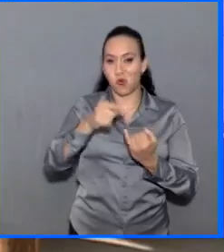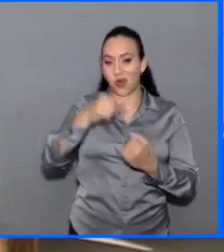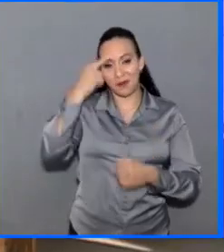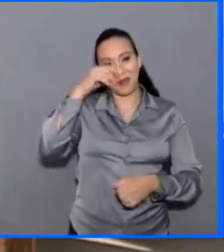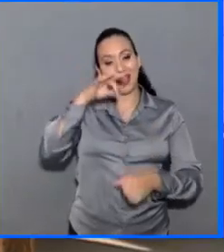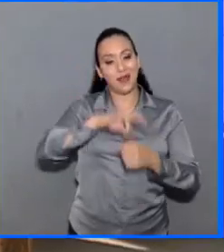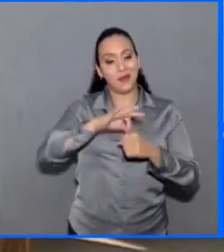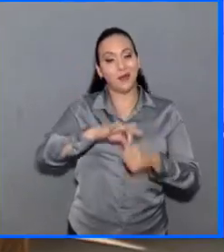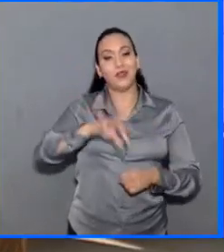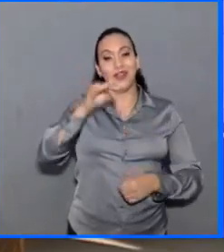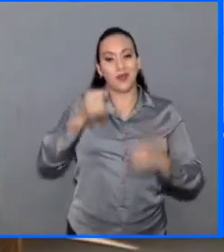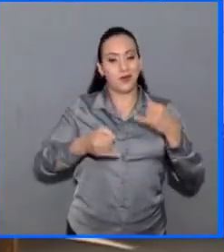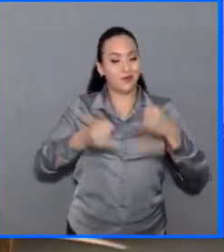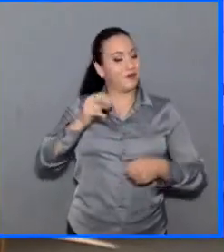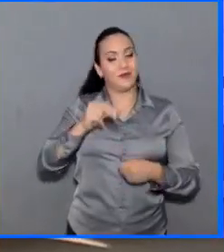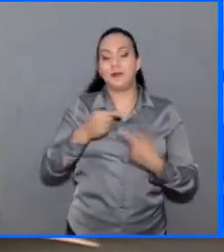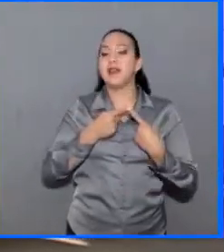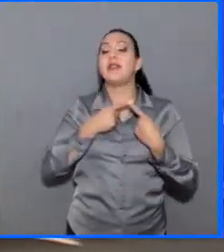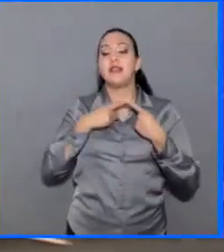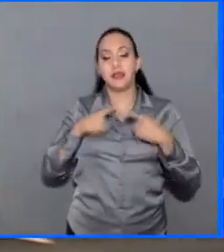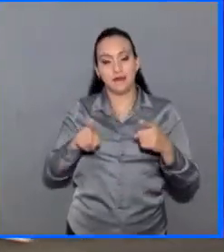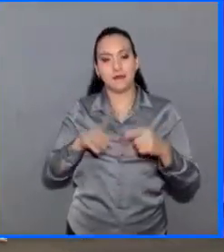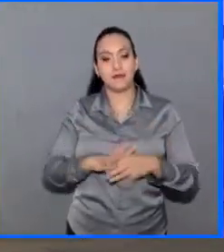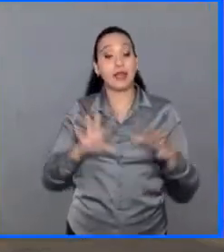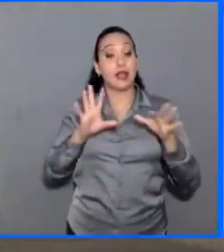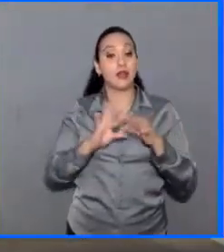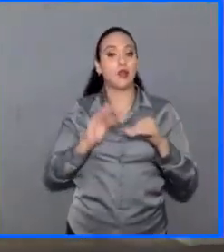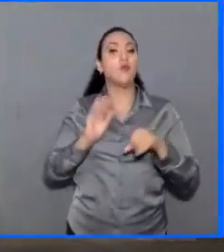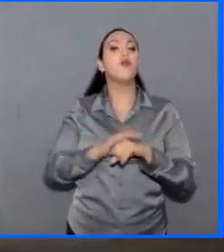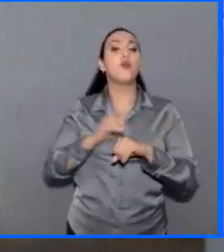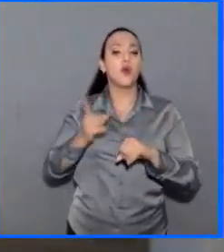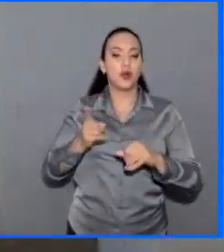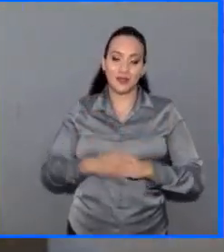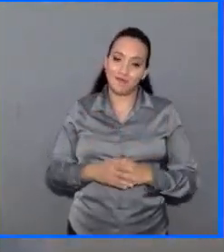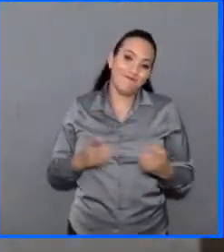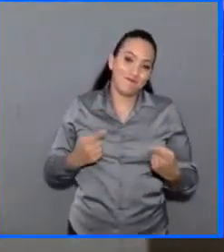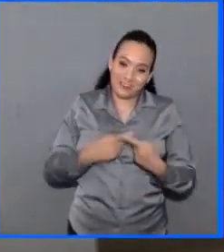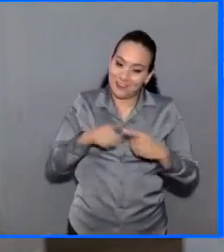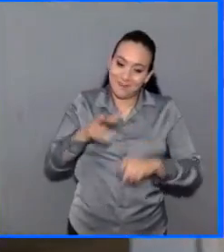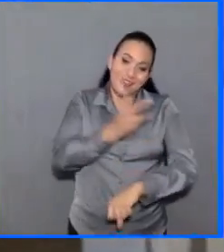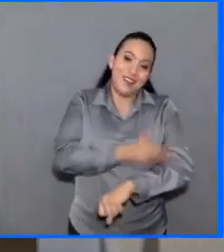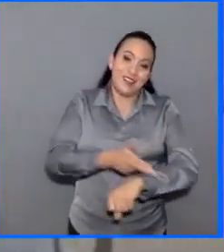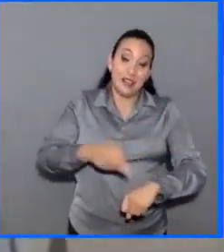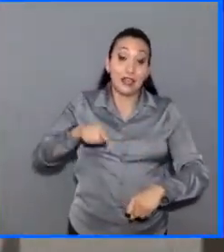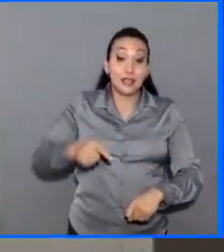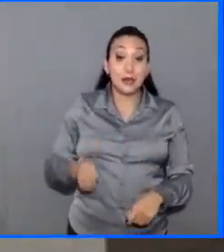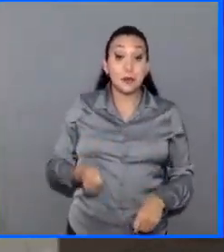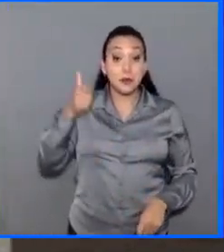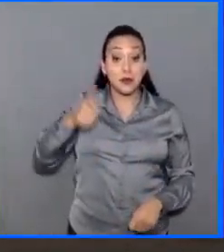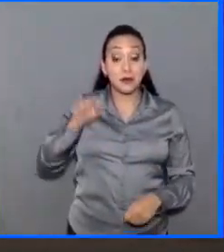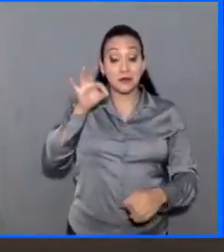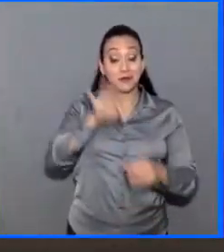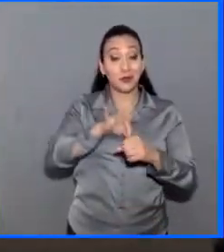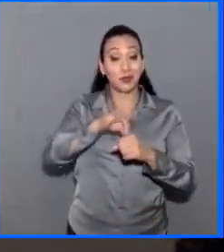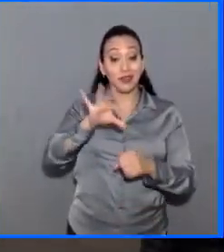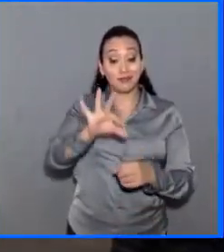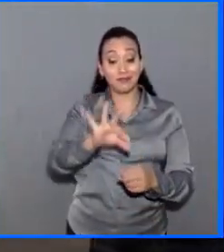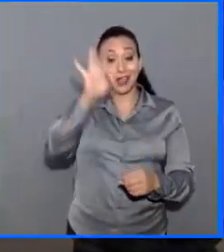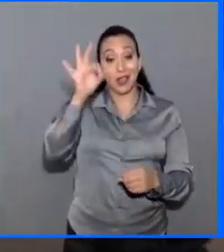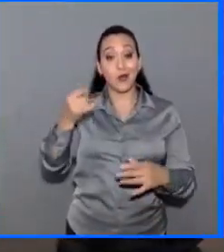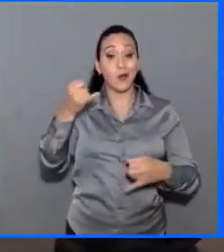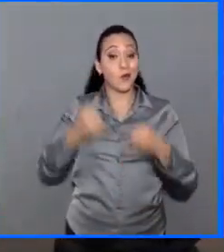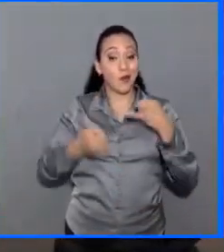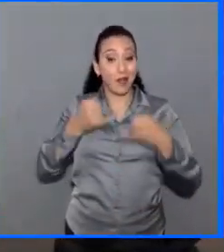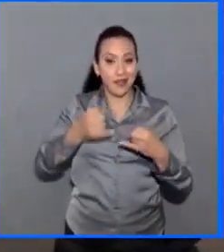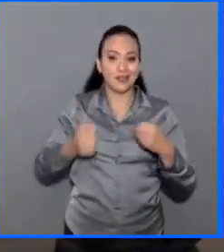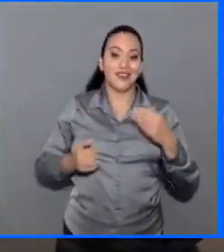México al hablar sobre los problemas de integridad que enfrenta el primer proceso electoral en la historia de México en torno al Poder